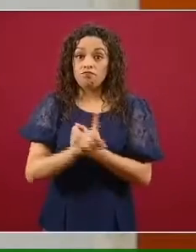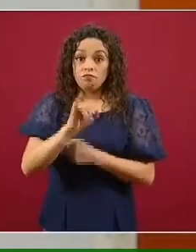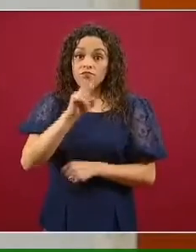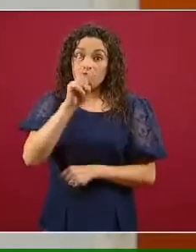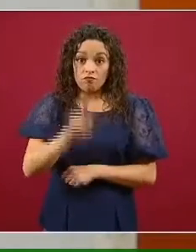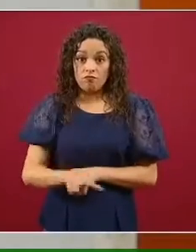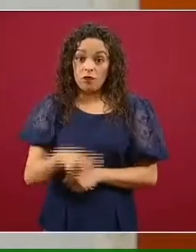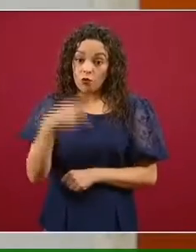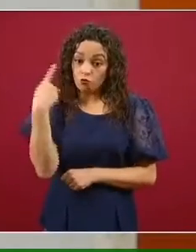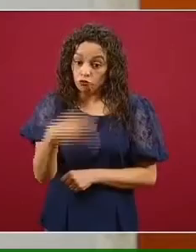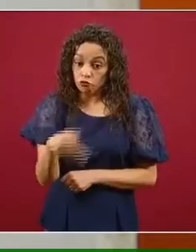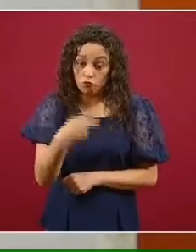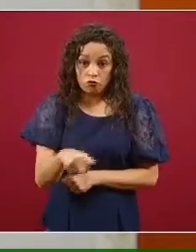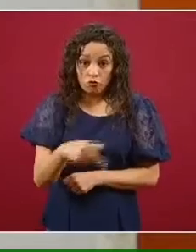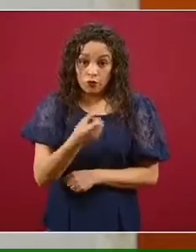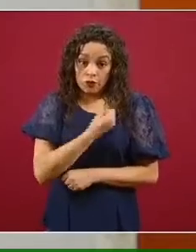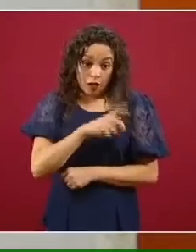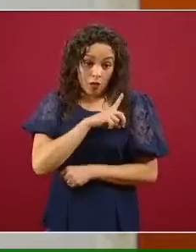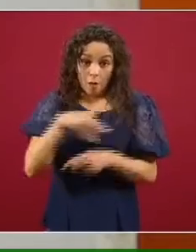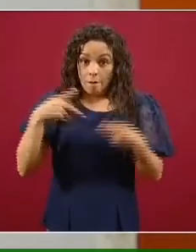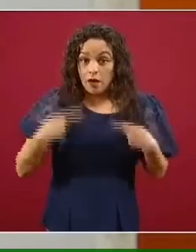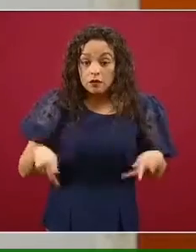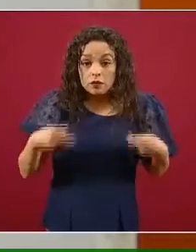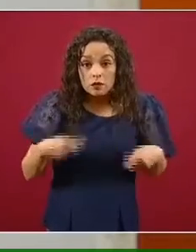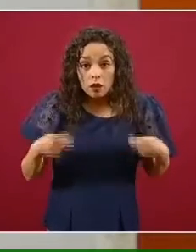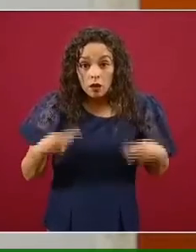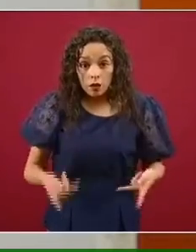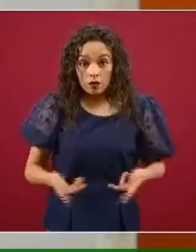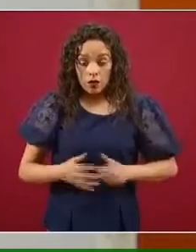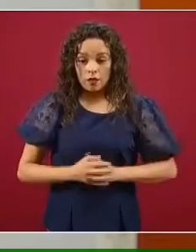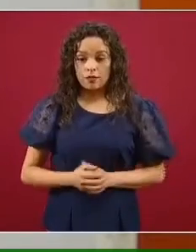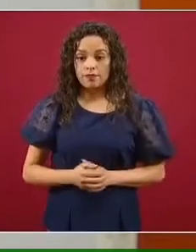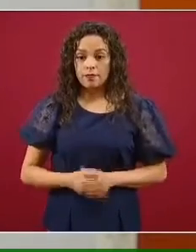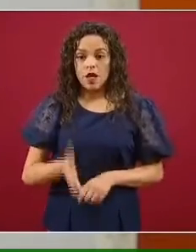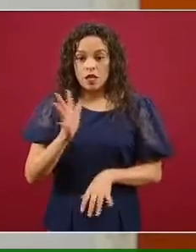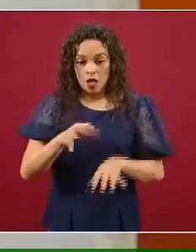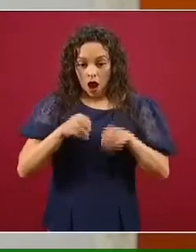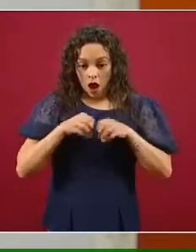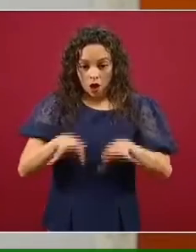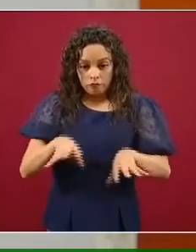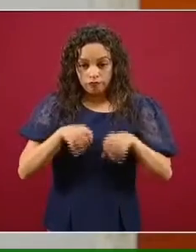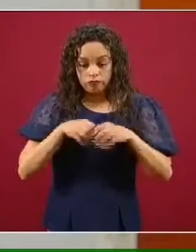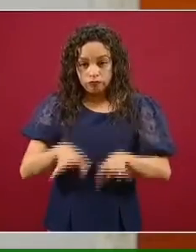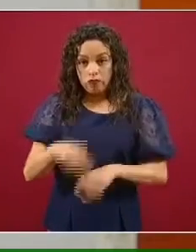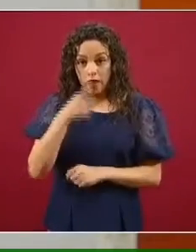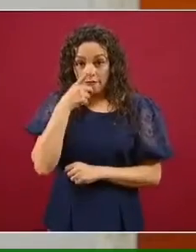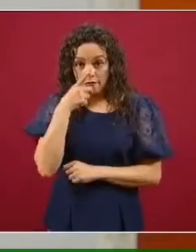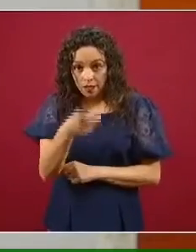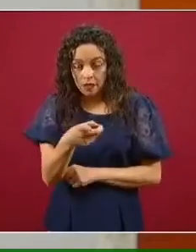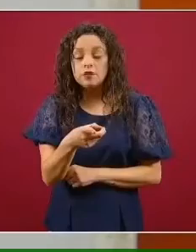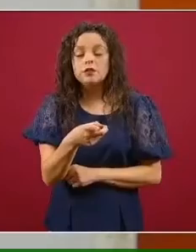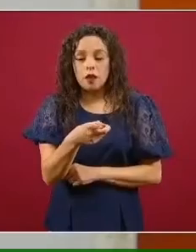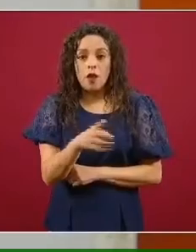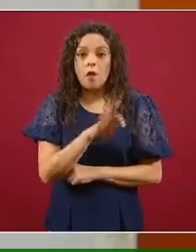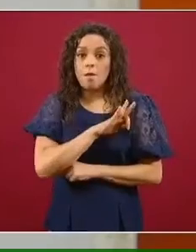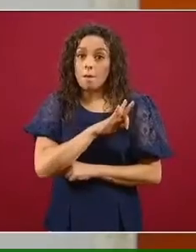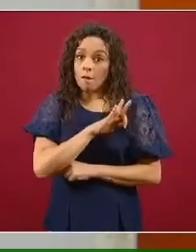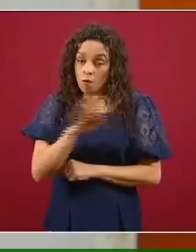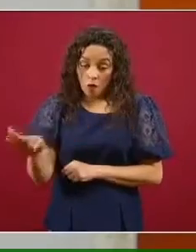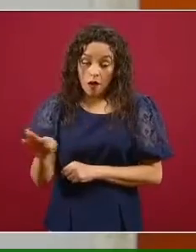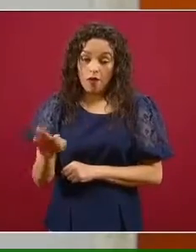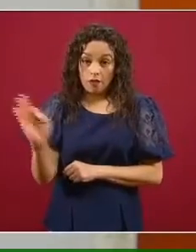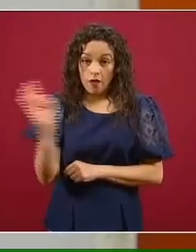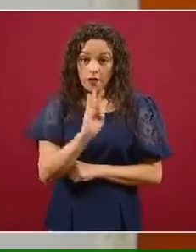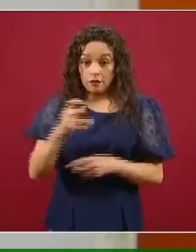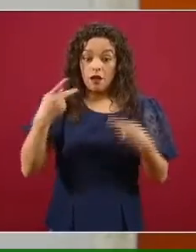de la persona. Inclusive en los estudios que están publicados se incrementa el riesgo de muerte de las personas